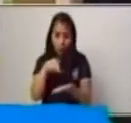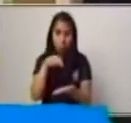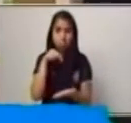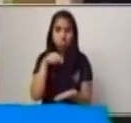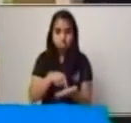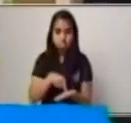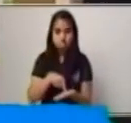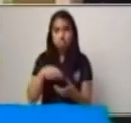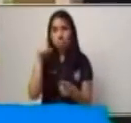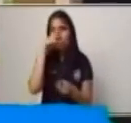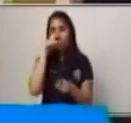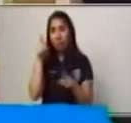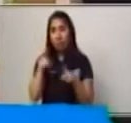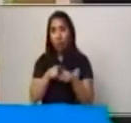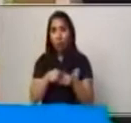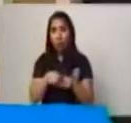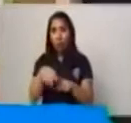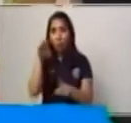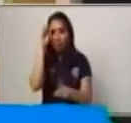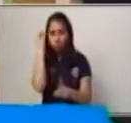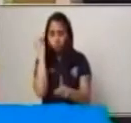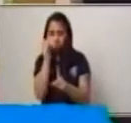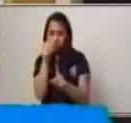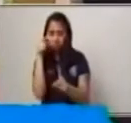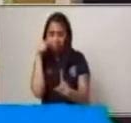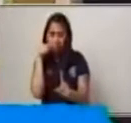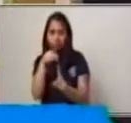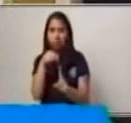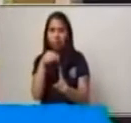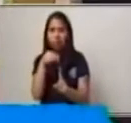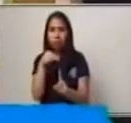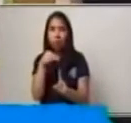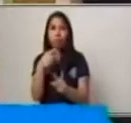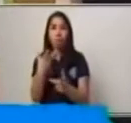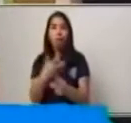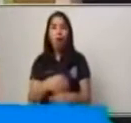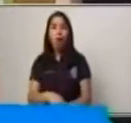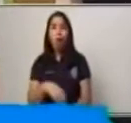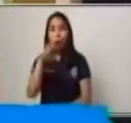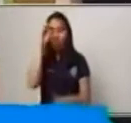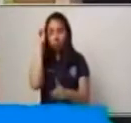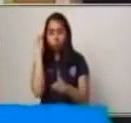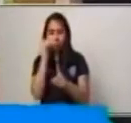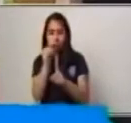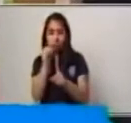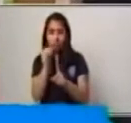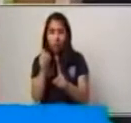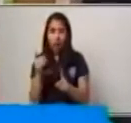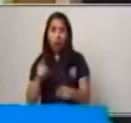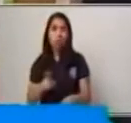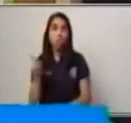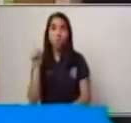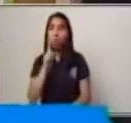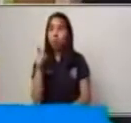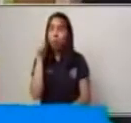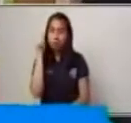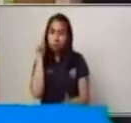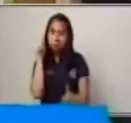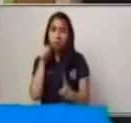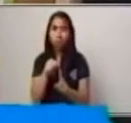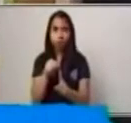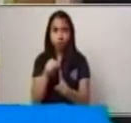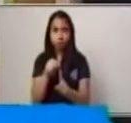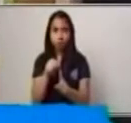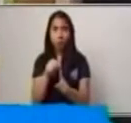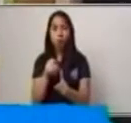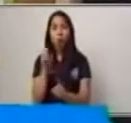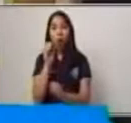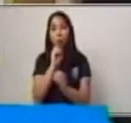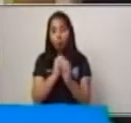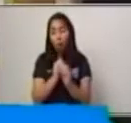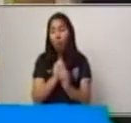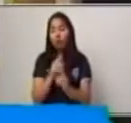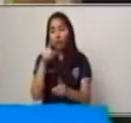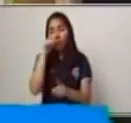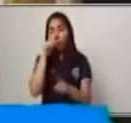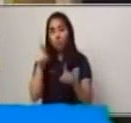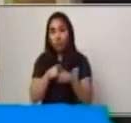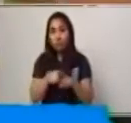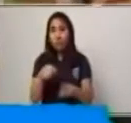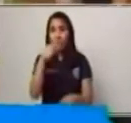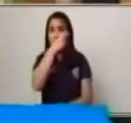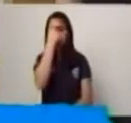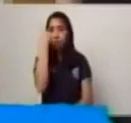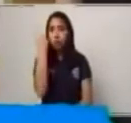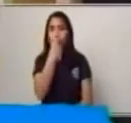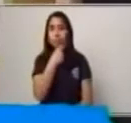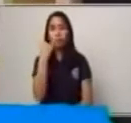indirecto y circunstancial. ¿Qué elementos ves que comparte el sujeto y el predicado? Correcto,